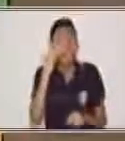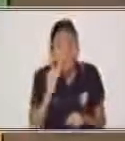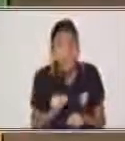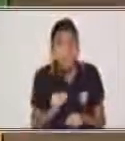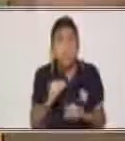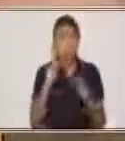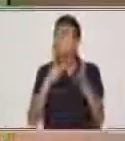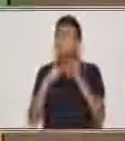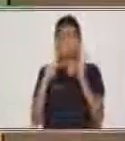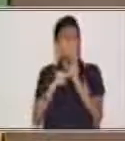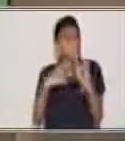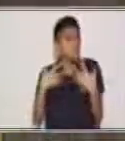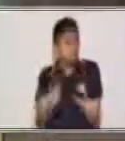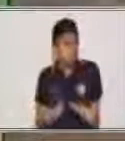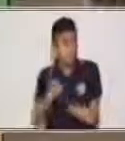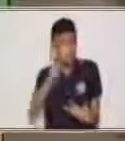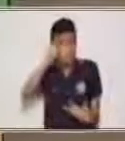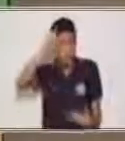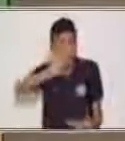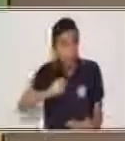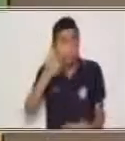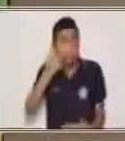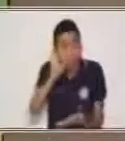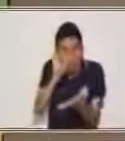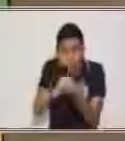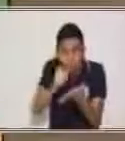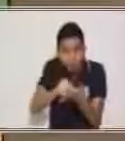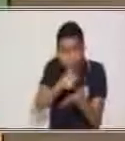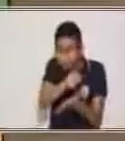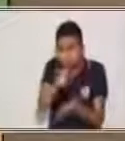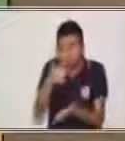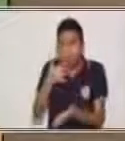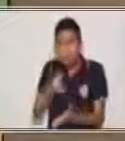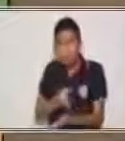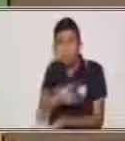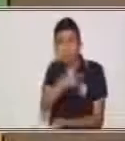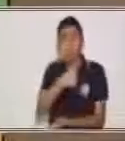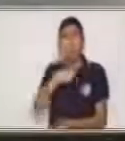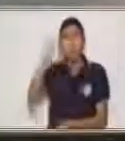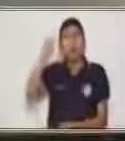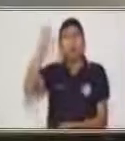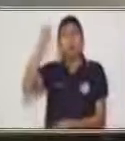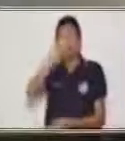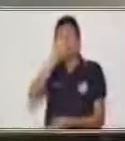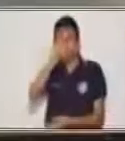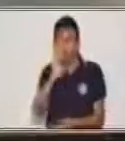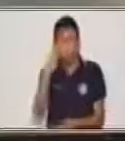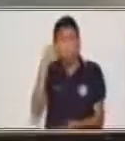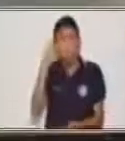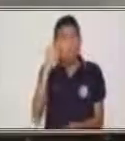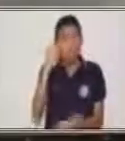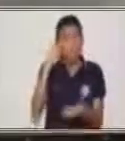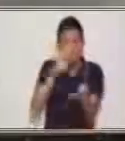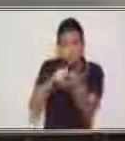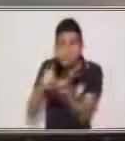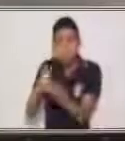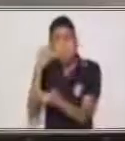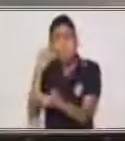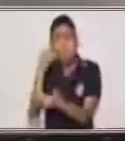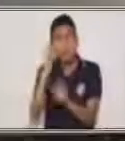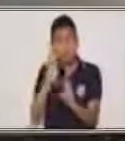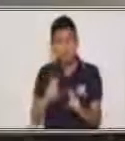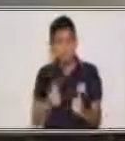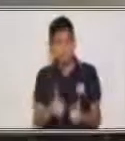mis experimentos voy a comprobar si mis teorías son ciertas o si estoy equivocada. Después de hacer